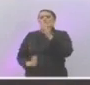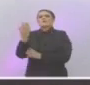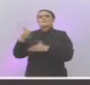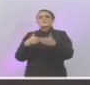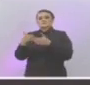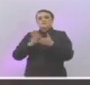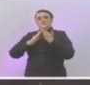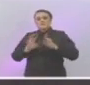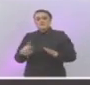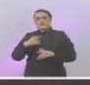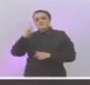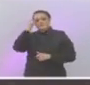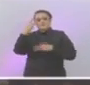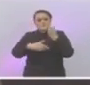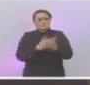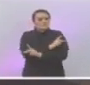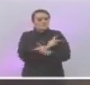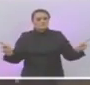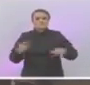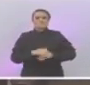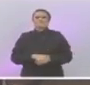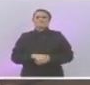sus capacidades de servirnos a todos.